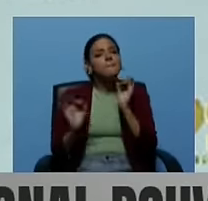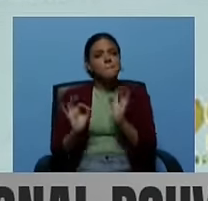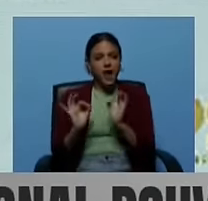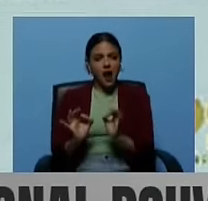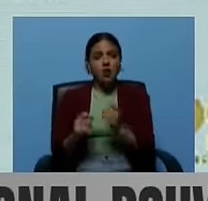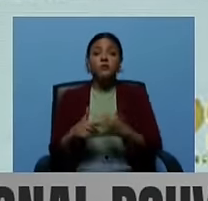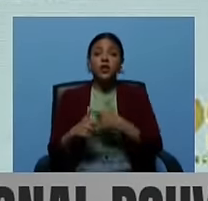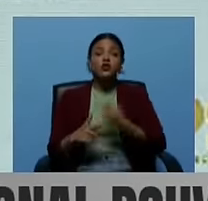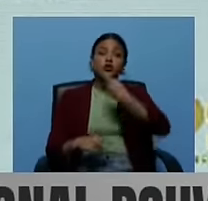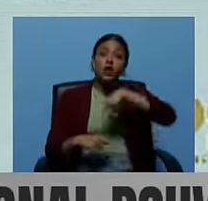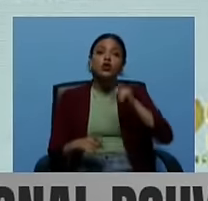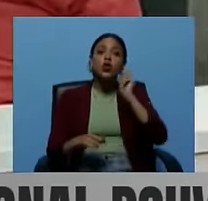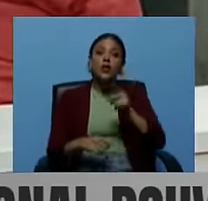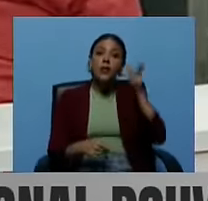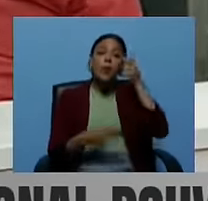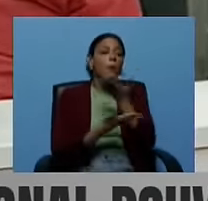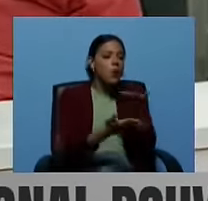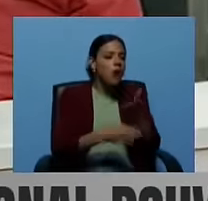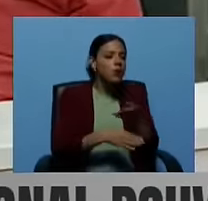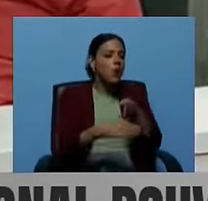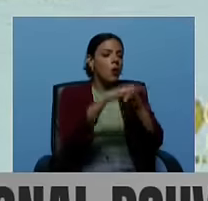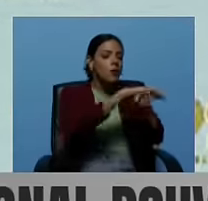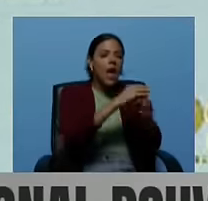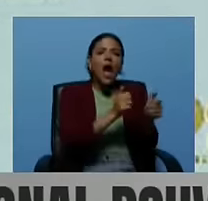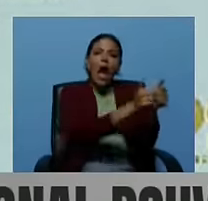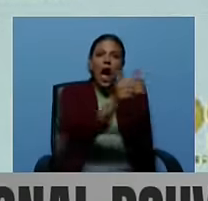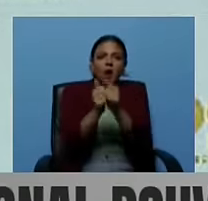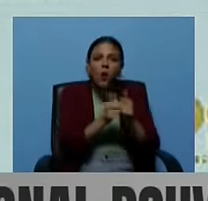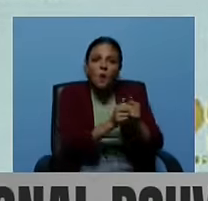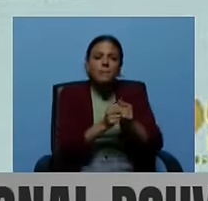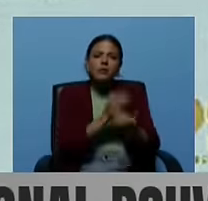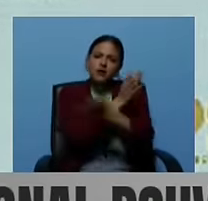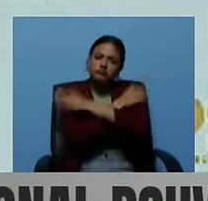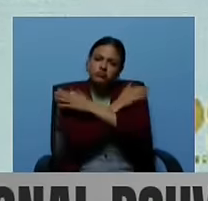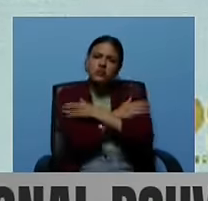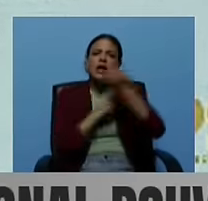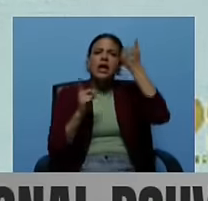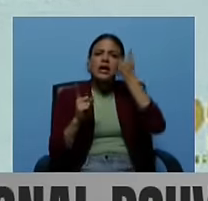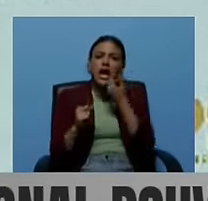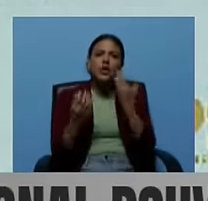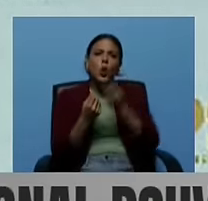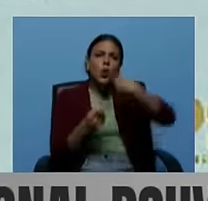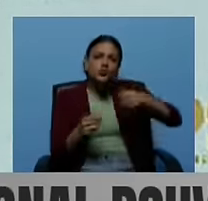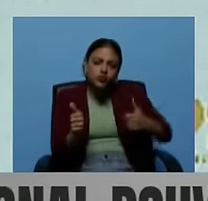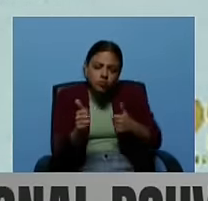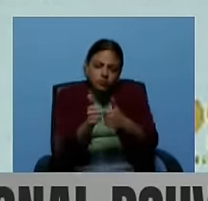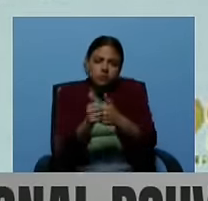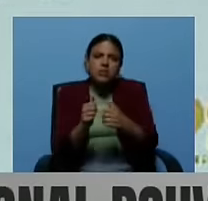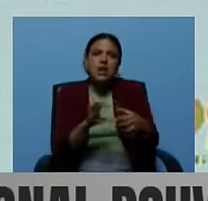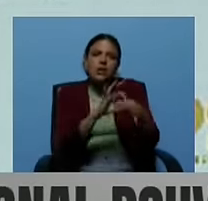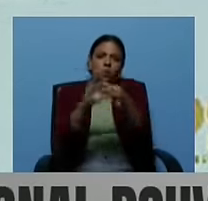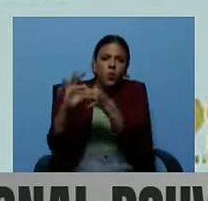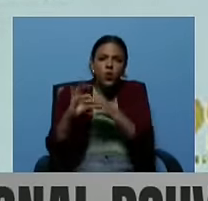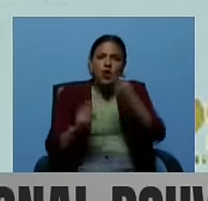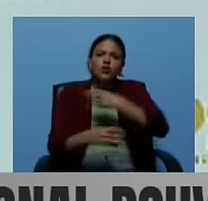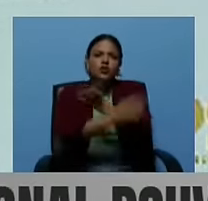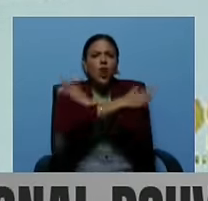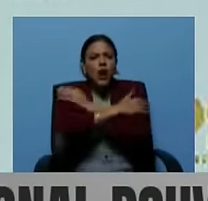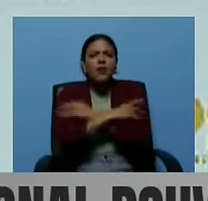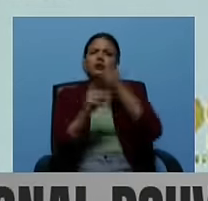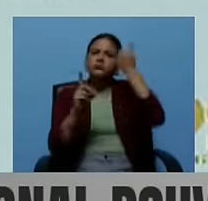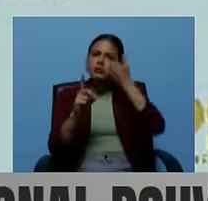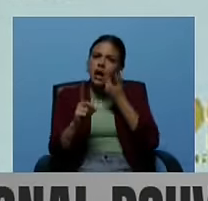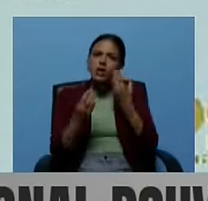Entonces hay que ir a visitar a nuestra gente, a acompañar a nuestra gente, el abrazo cariñoso con nuestra gente, el abrazo cariñoso con nuestra